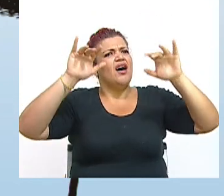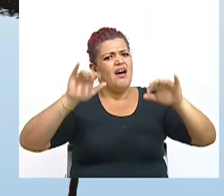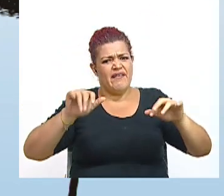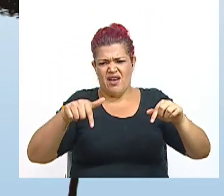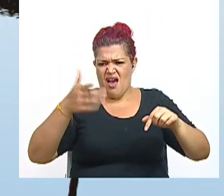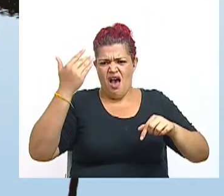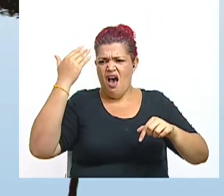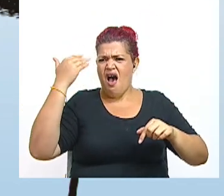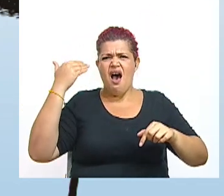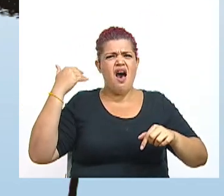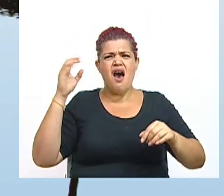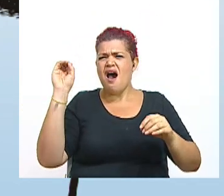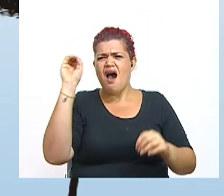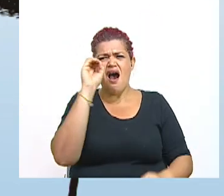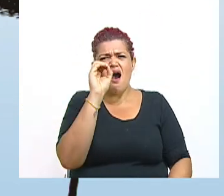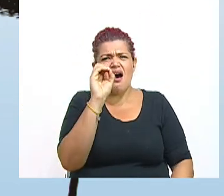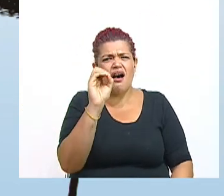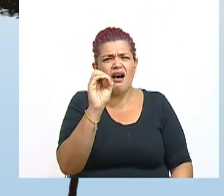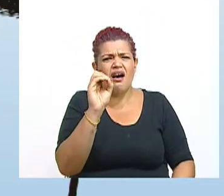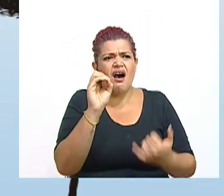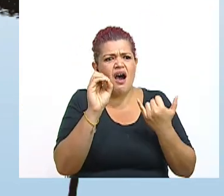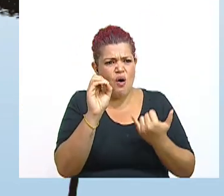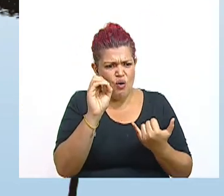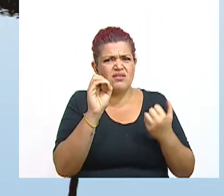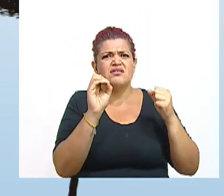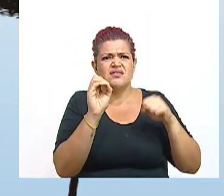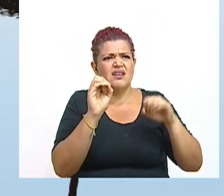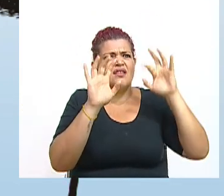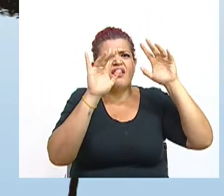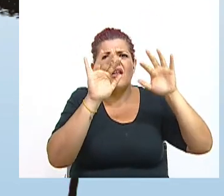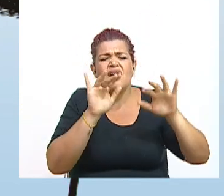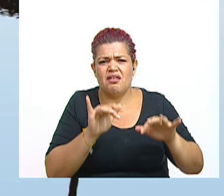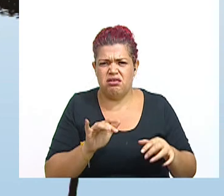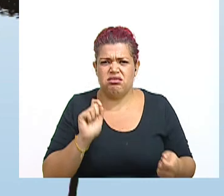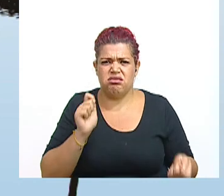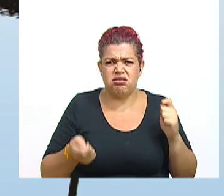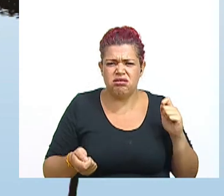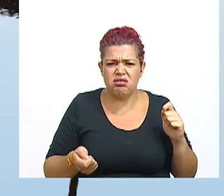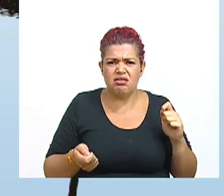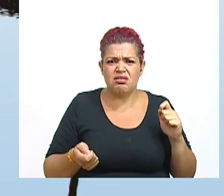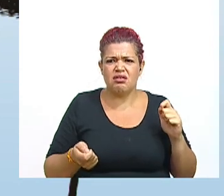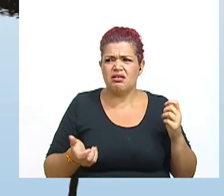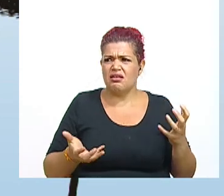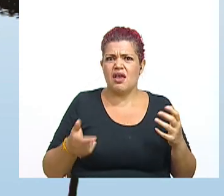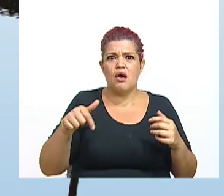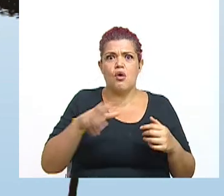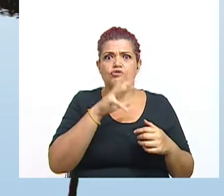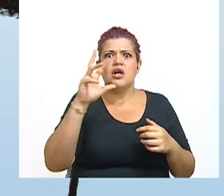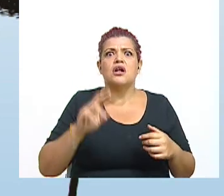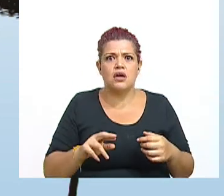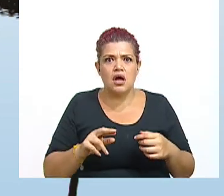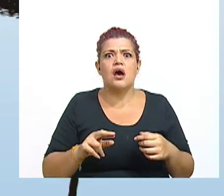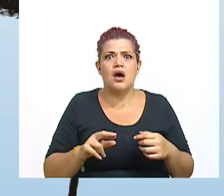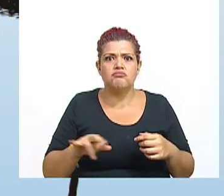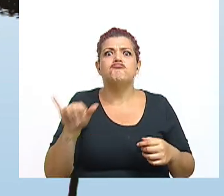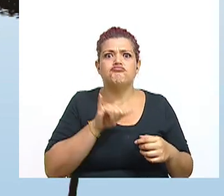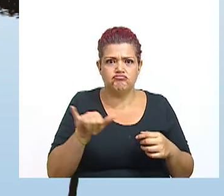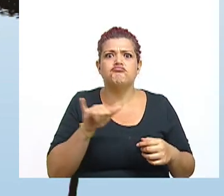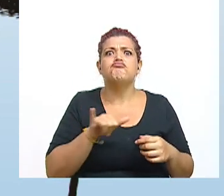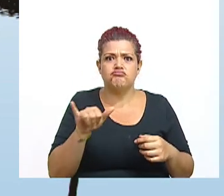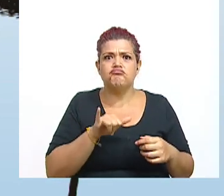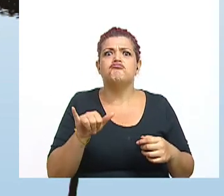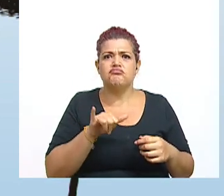y nunca en años anteriores se había percibido una nevada. Bueno, en el caso de Costa Rica también, quizás